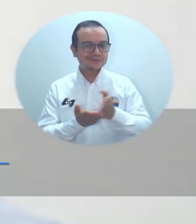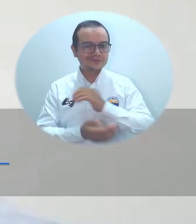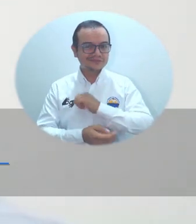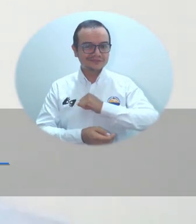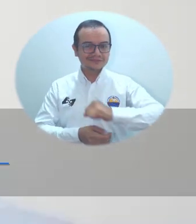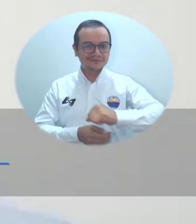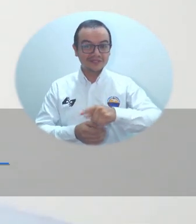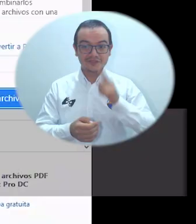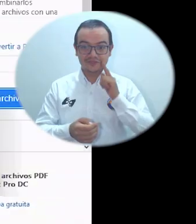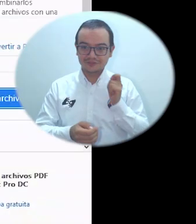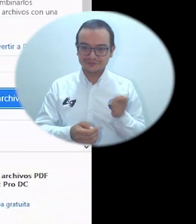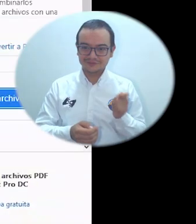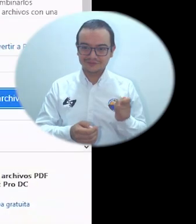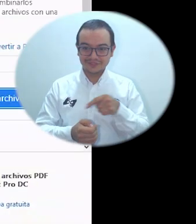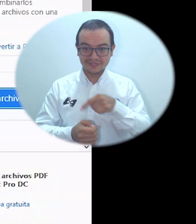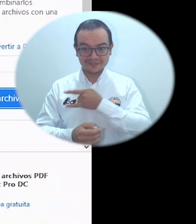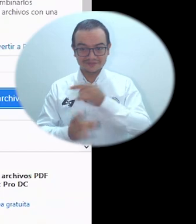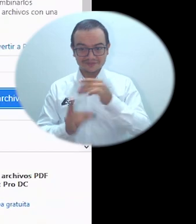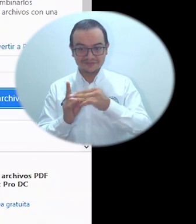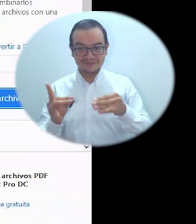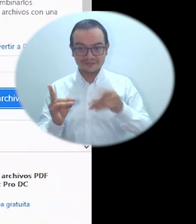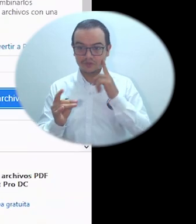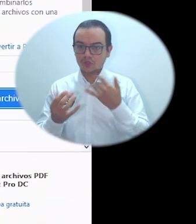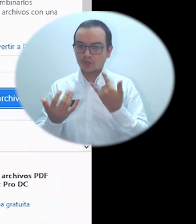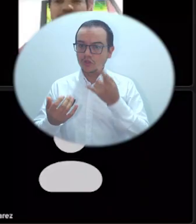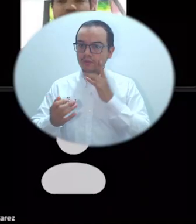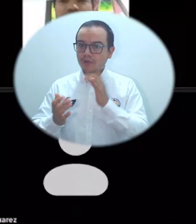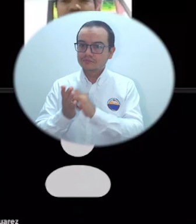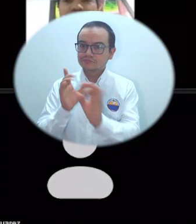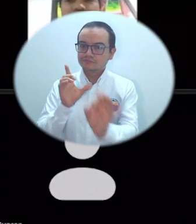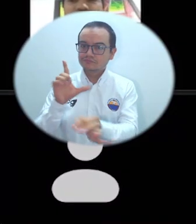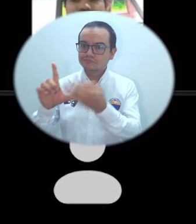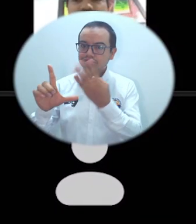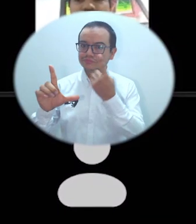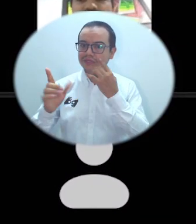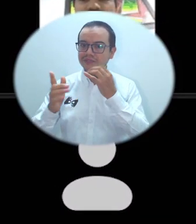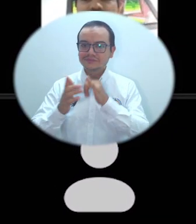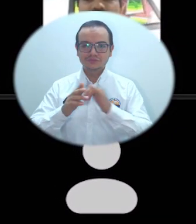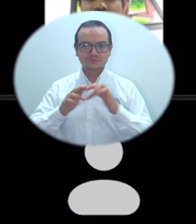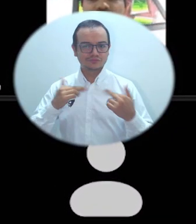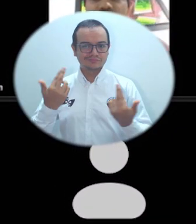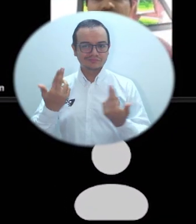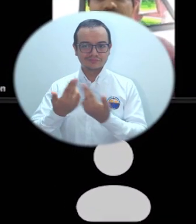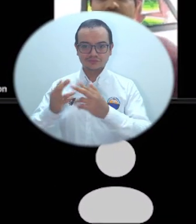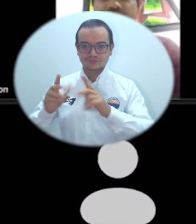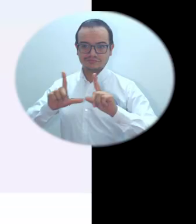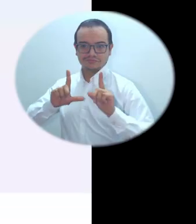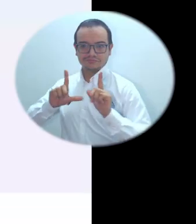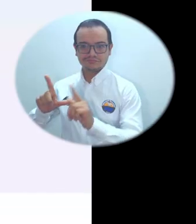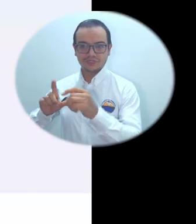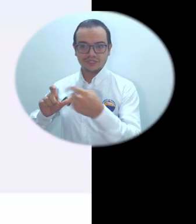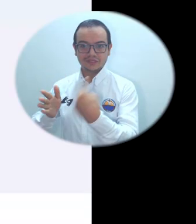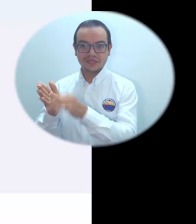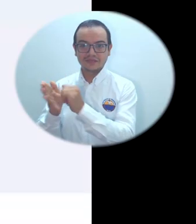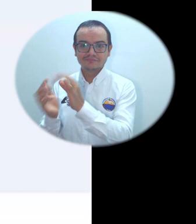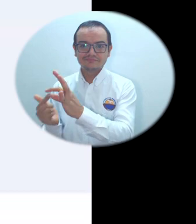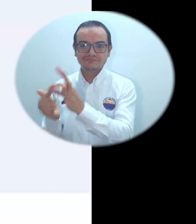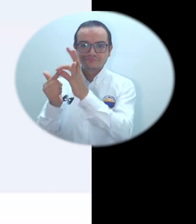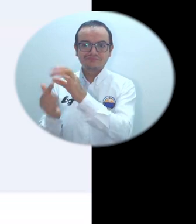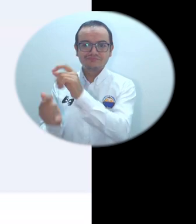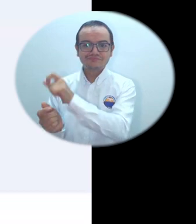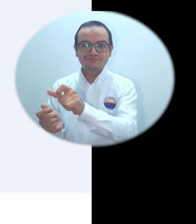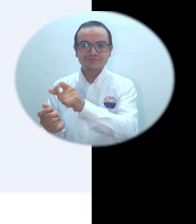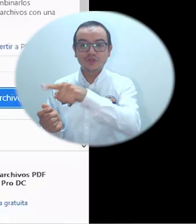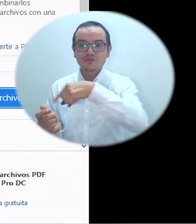ceremonia especial, ya que se desarrolló bajo la modalidad virtual, a sus primeros 7 especialistas en Derecho Constitucional. De este programa